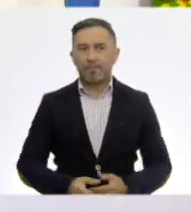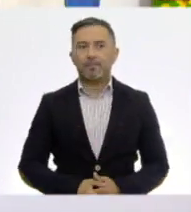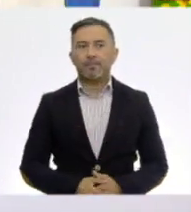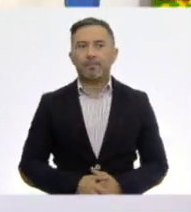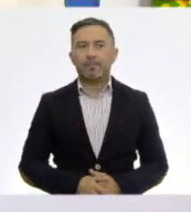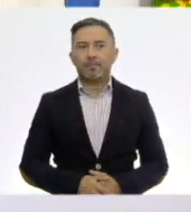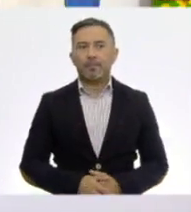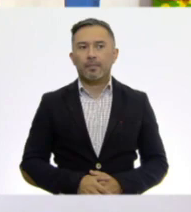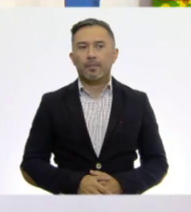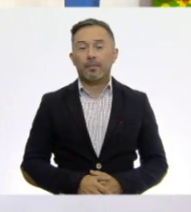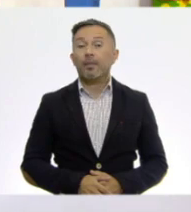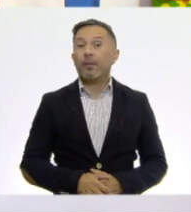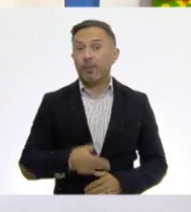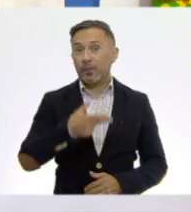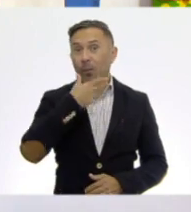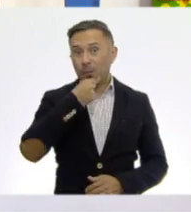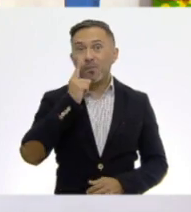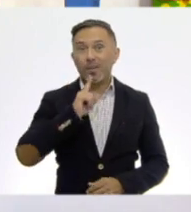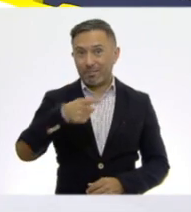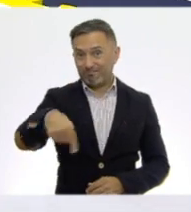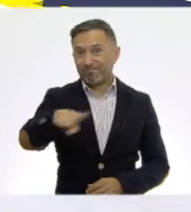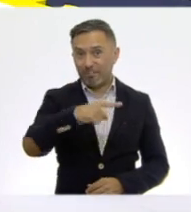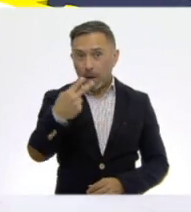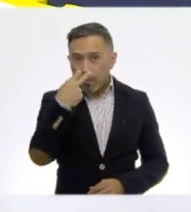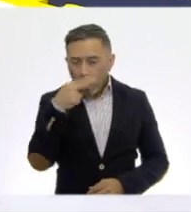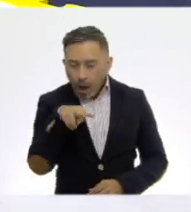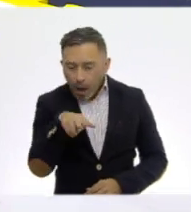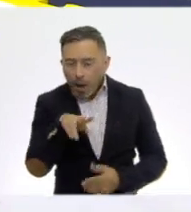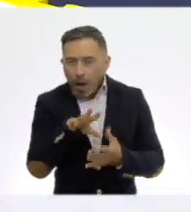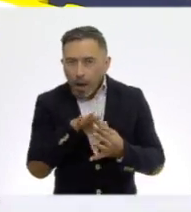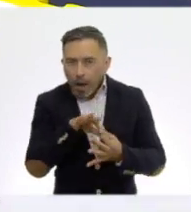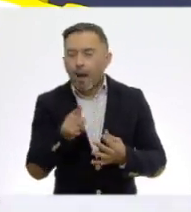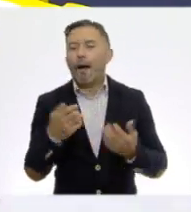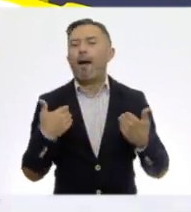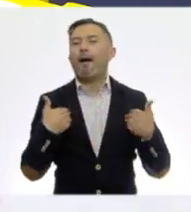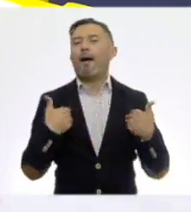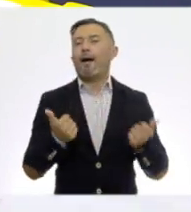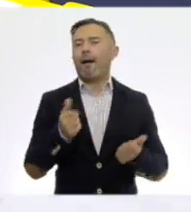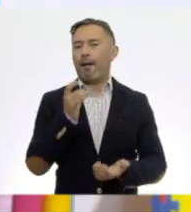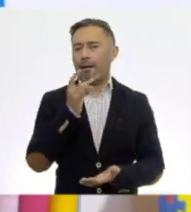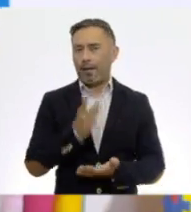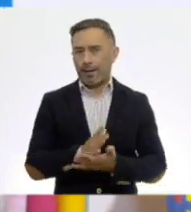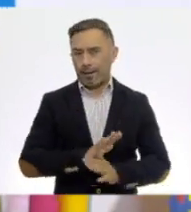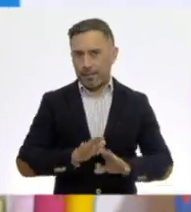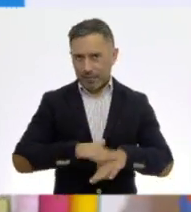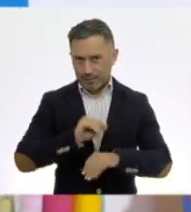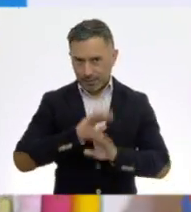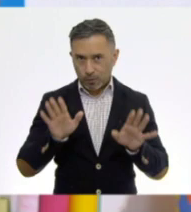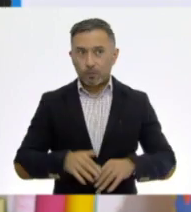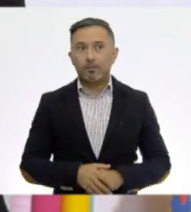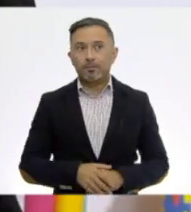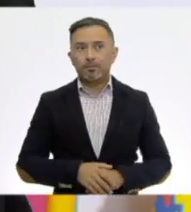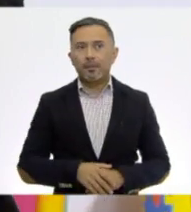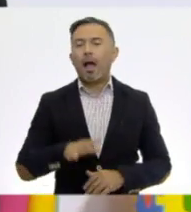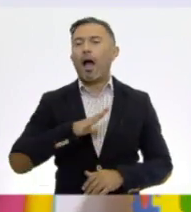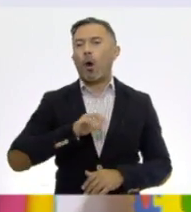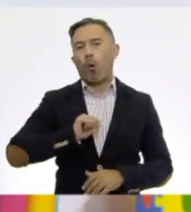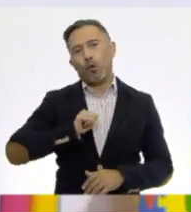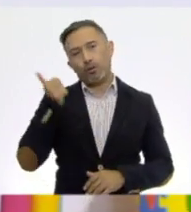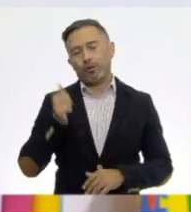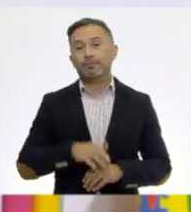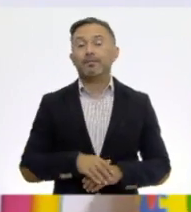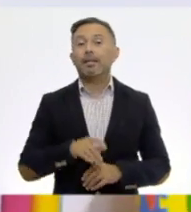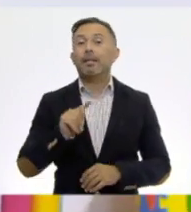para que las niñas y los niños identifiquen de qué estamos hablando. Aquí muy tengo bien. Otros que no los podemos mover. Aquí tenemos